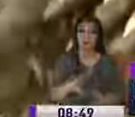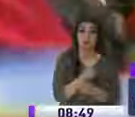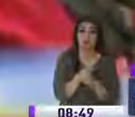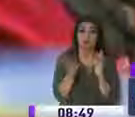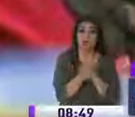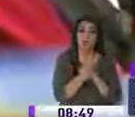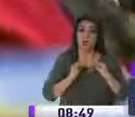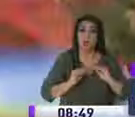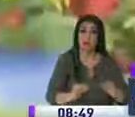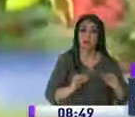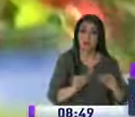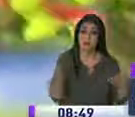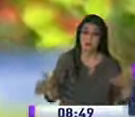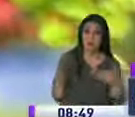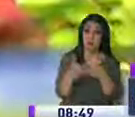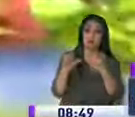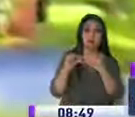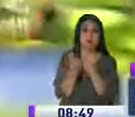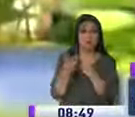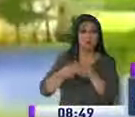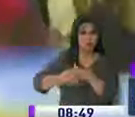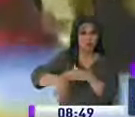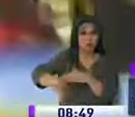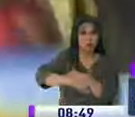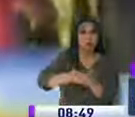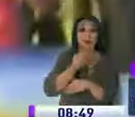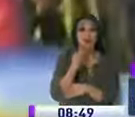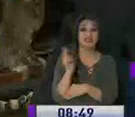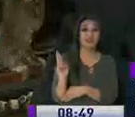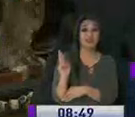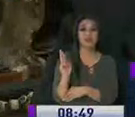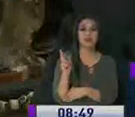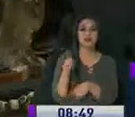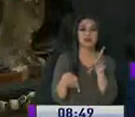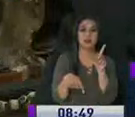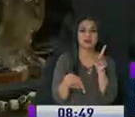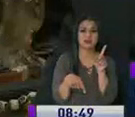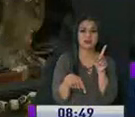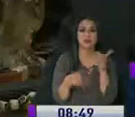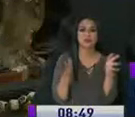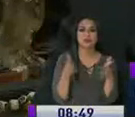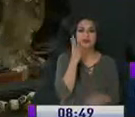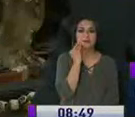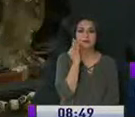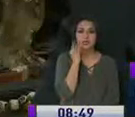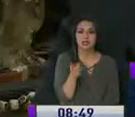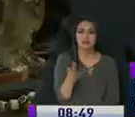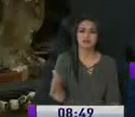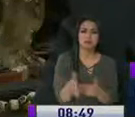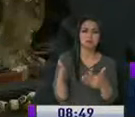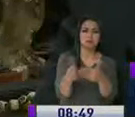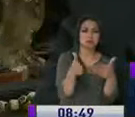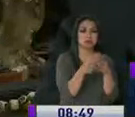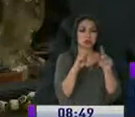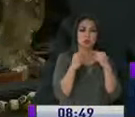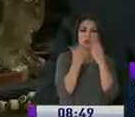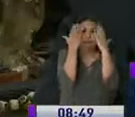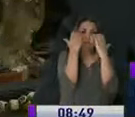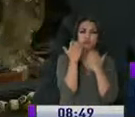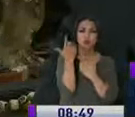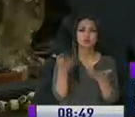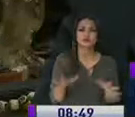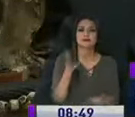cualquier asambleísta para que la CNEIN informe lo que puede informar a la Asamblea Nacional. Aunque dicen estar conscientes que con el acuerdo de